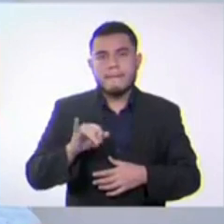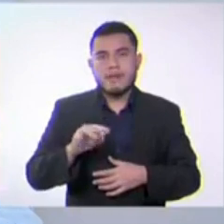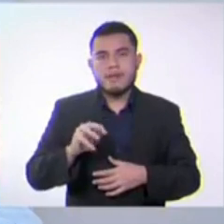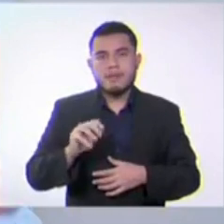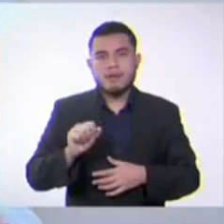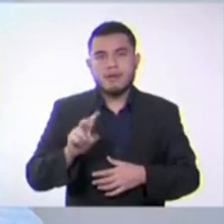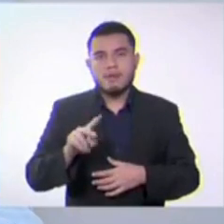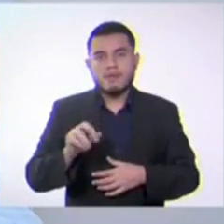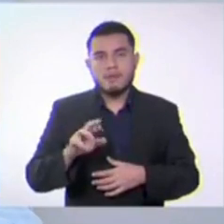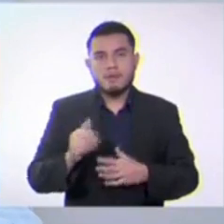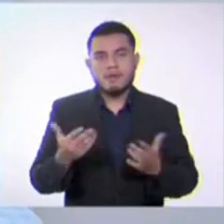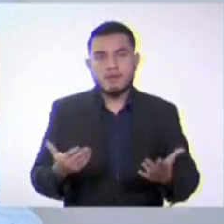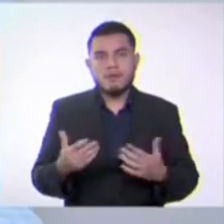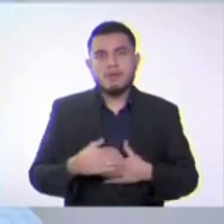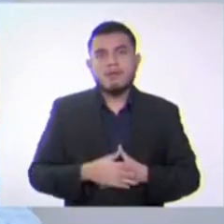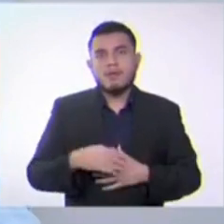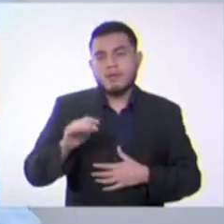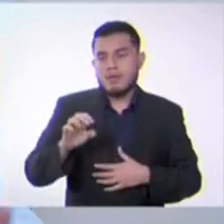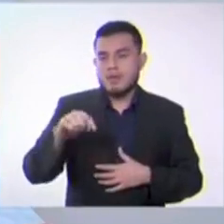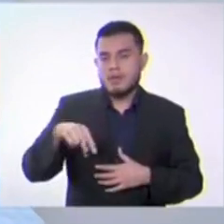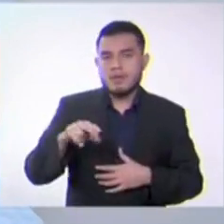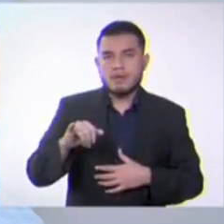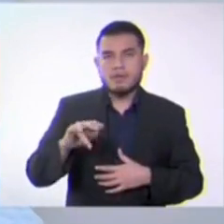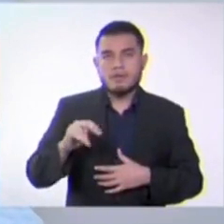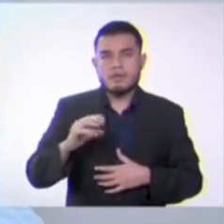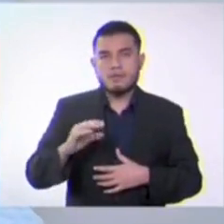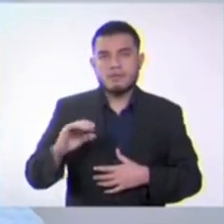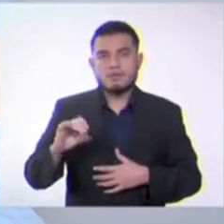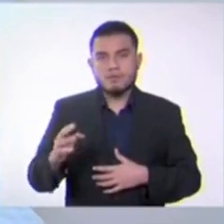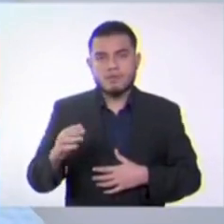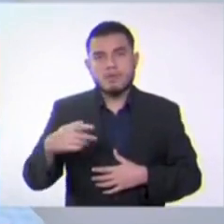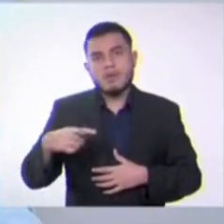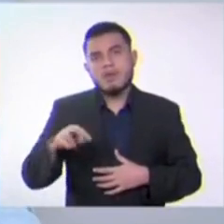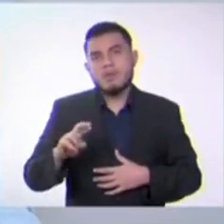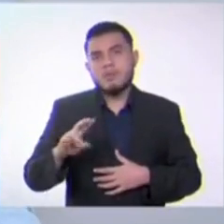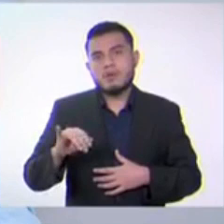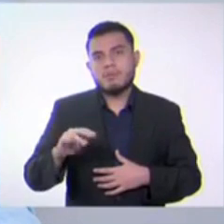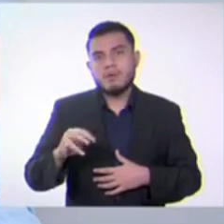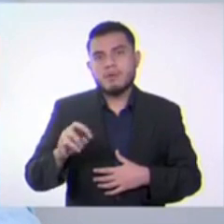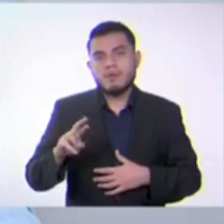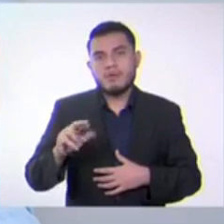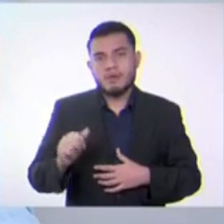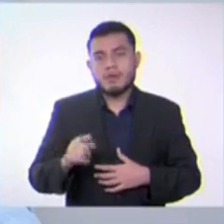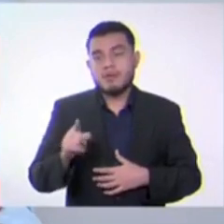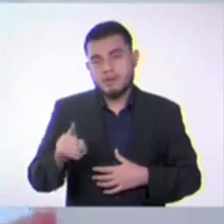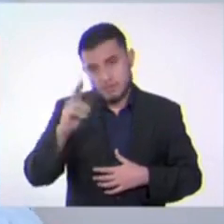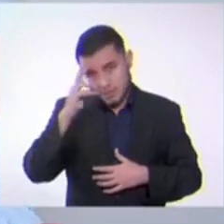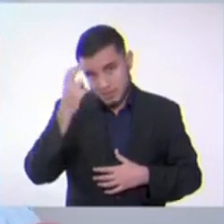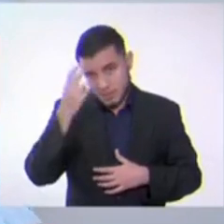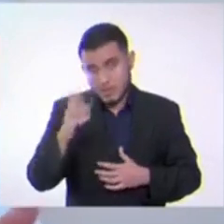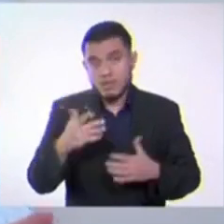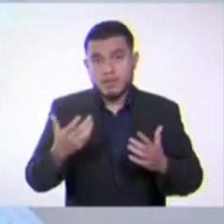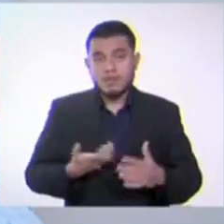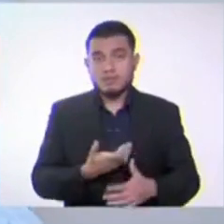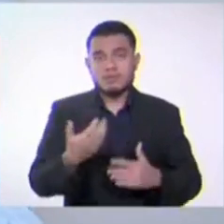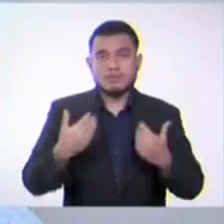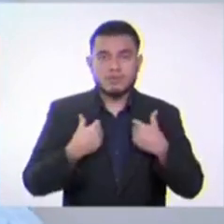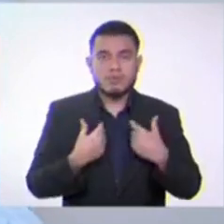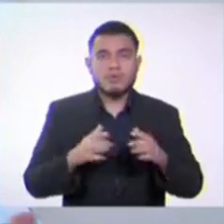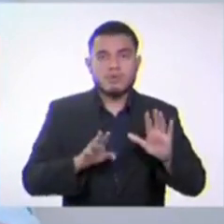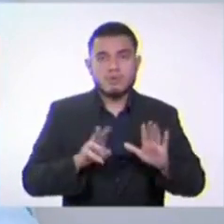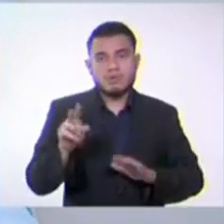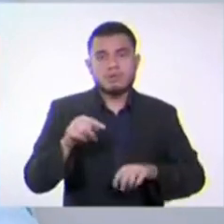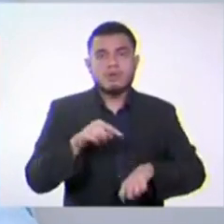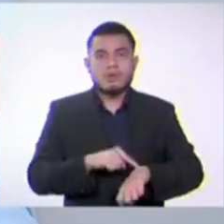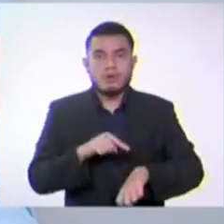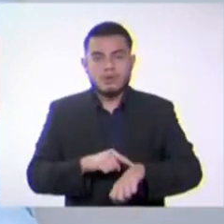como el equinoccio de primavera. Ya habíamos mencionado anteriormente que equinoccio significa que tenemos 12 horas de